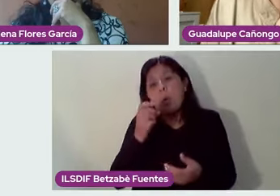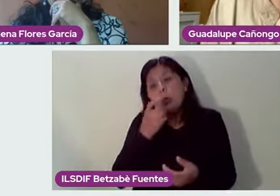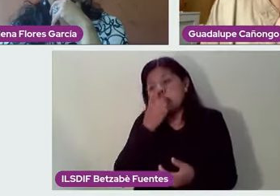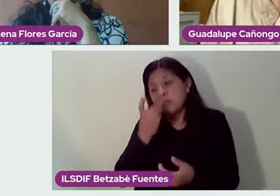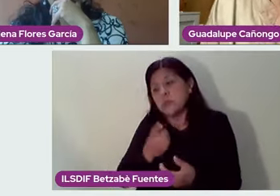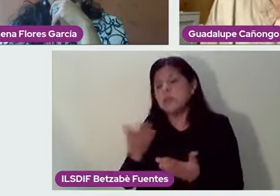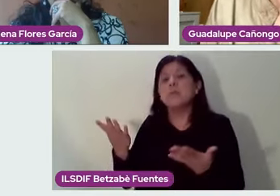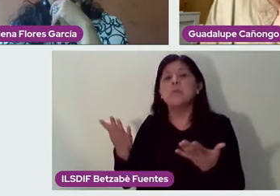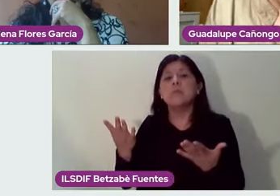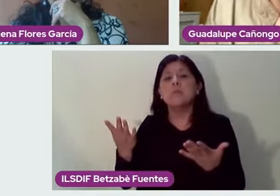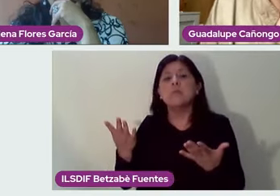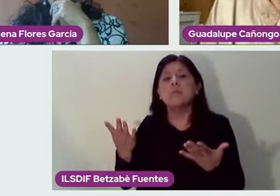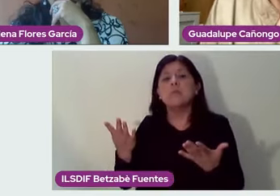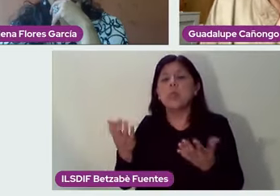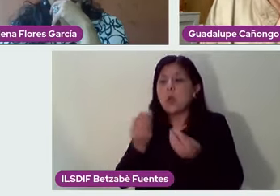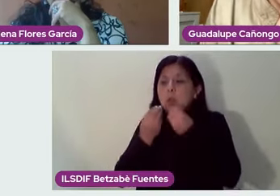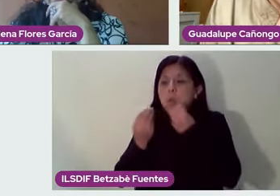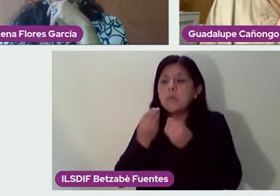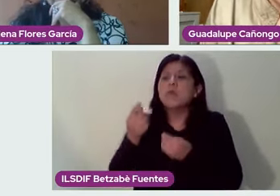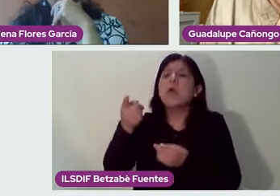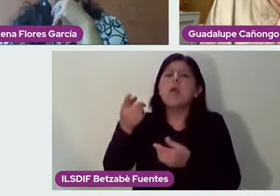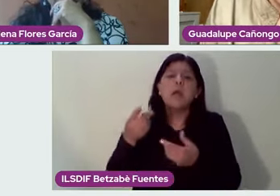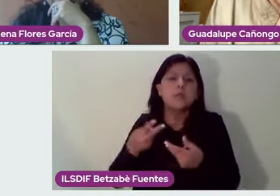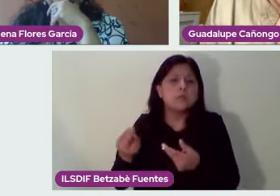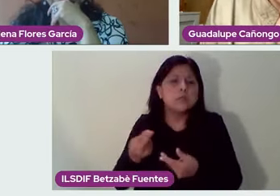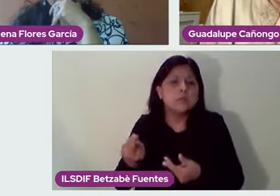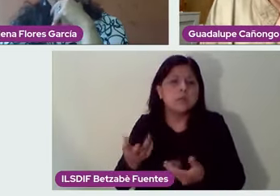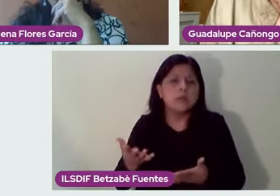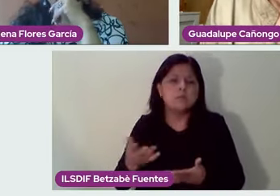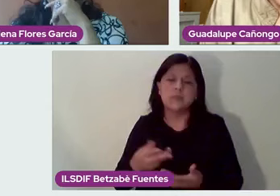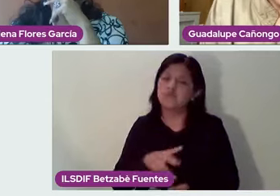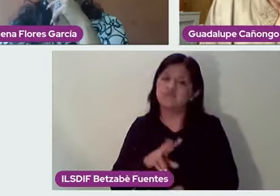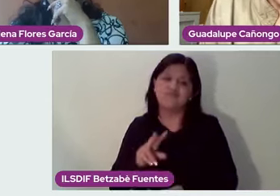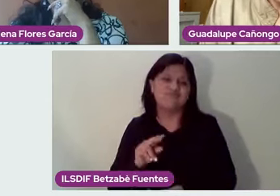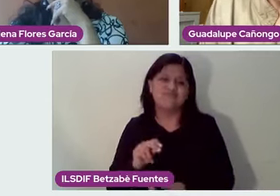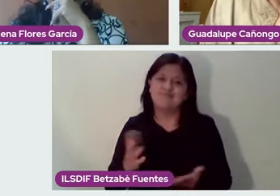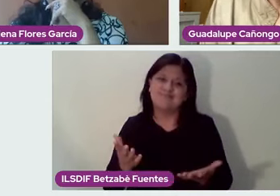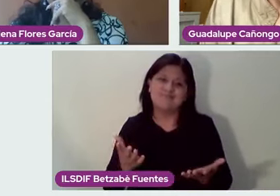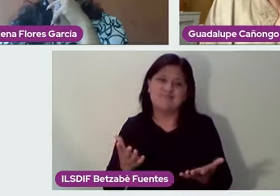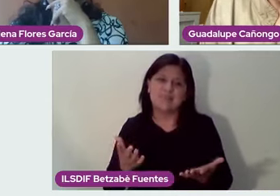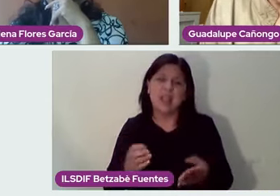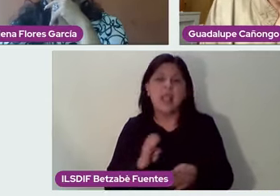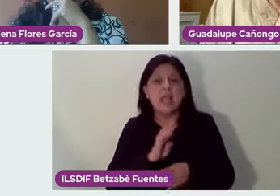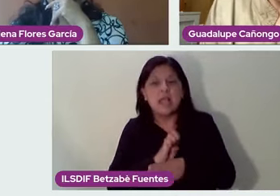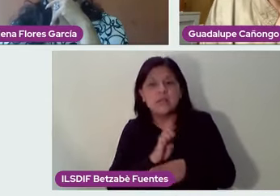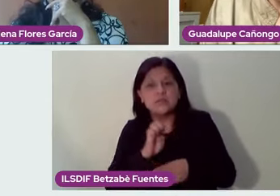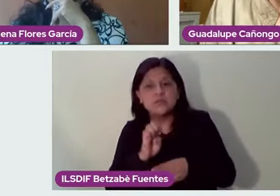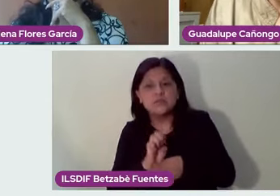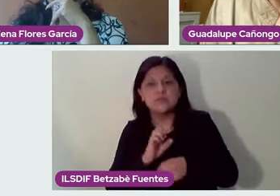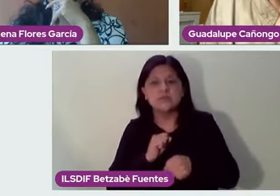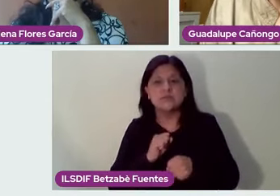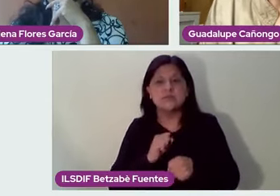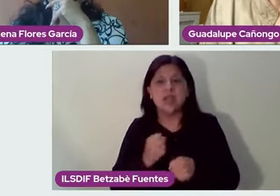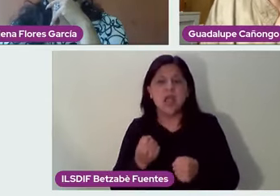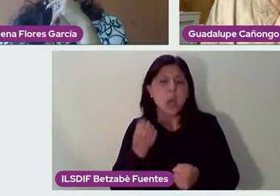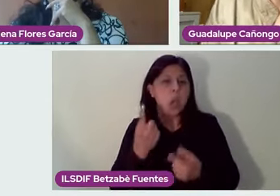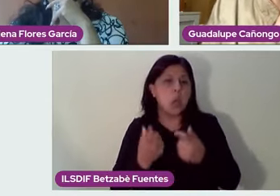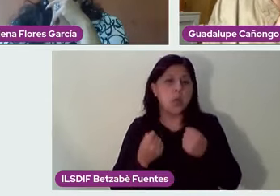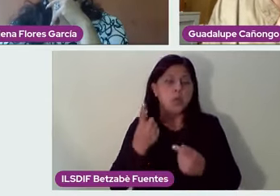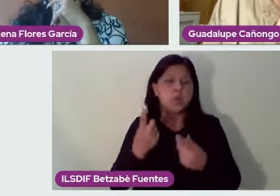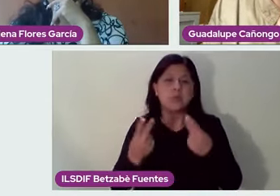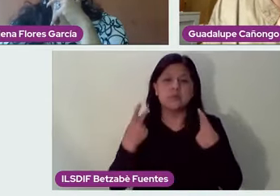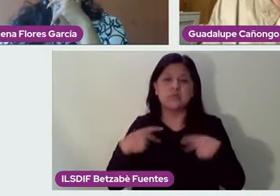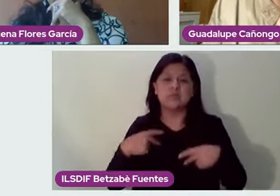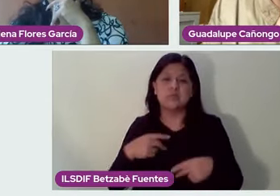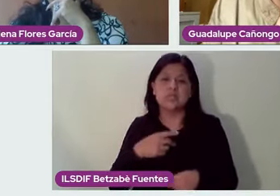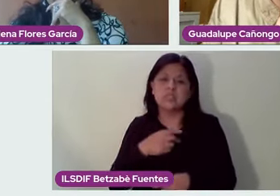hay. Pero no toda la gente lo dice. Lo que puede generar esta situación es que hay gente que diga, no, mejor ya no